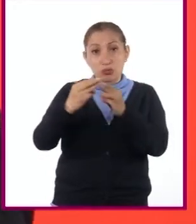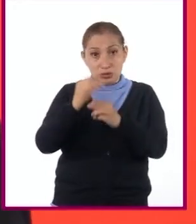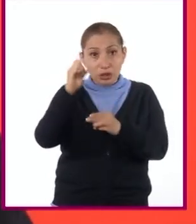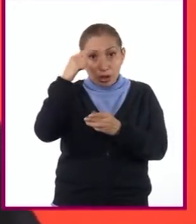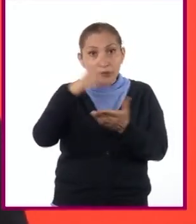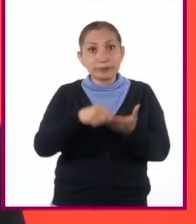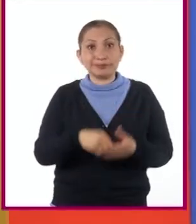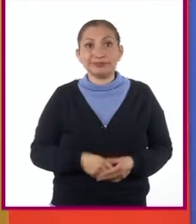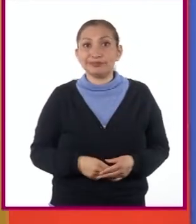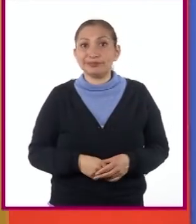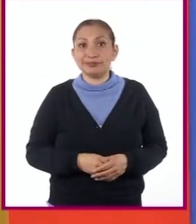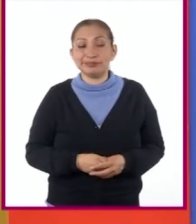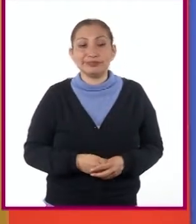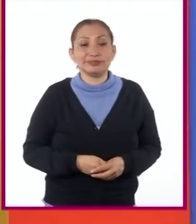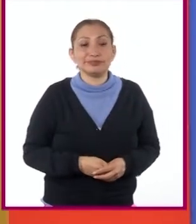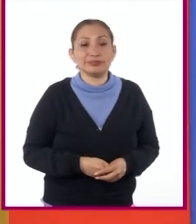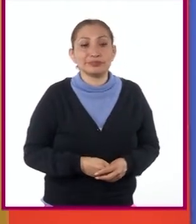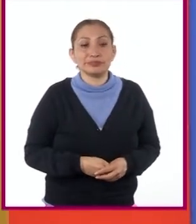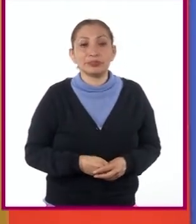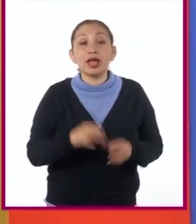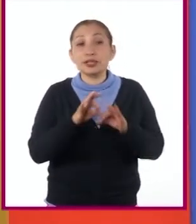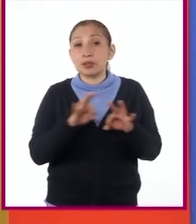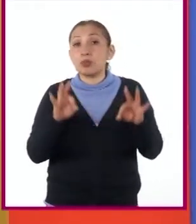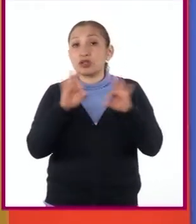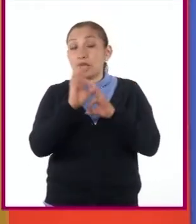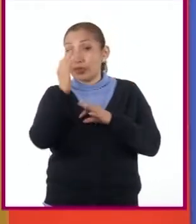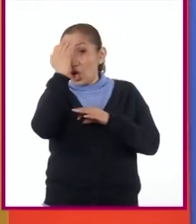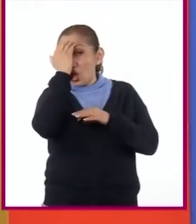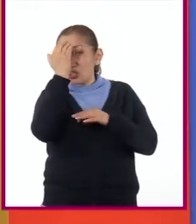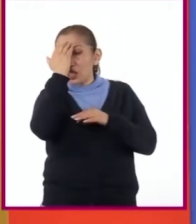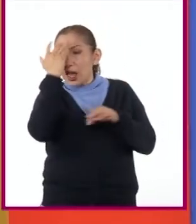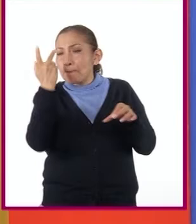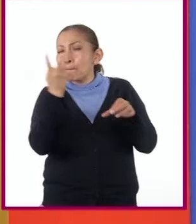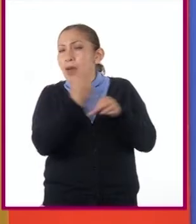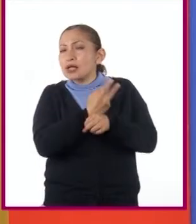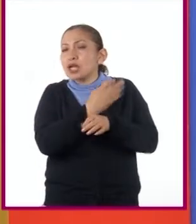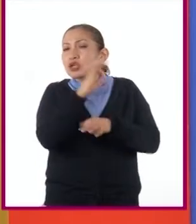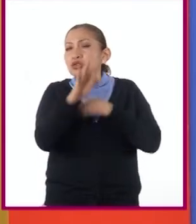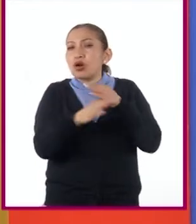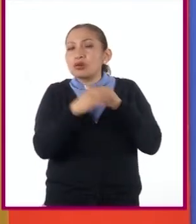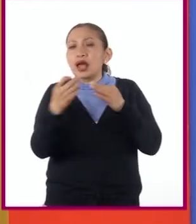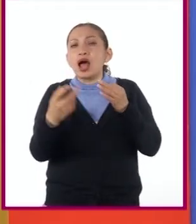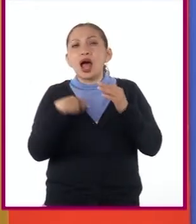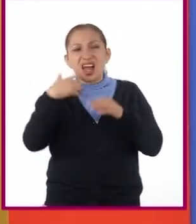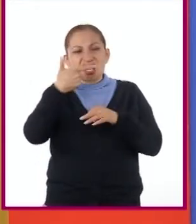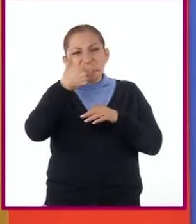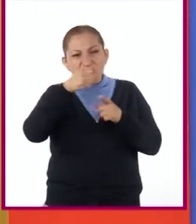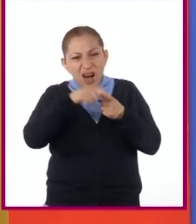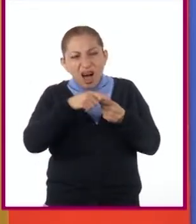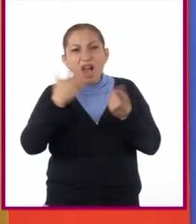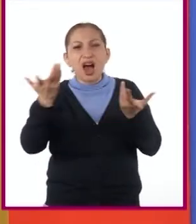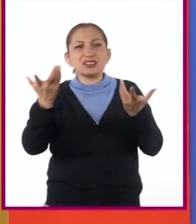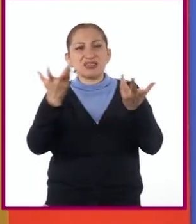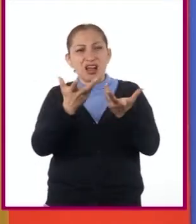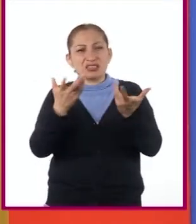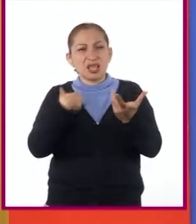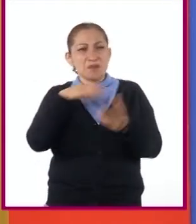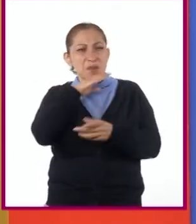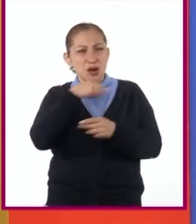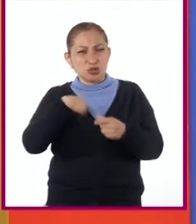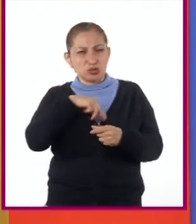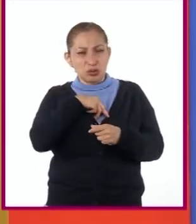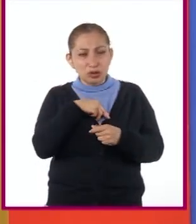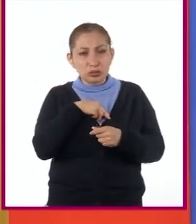creen? Es importante conocer qué ocurre con todas las emisiones contaminantes que se generan, ya